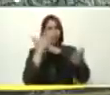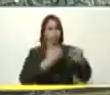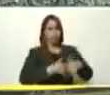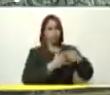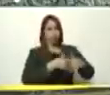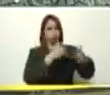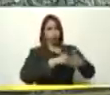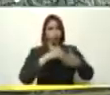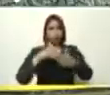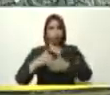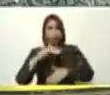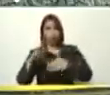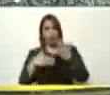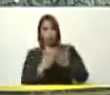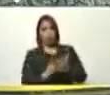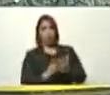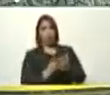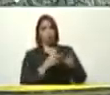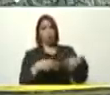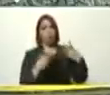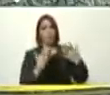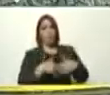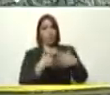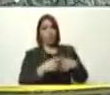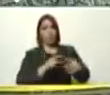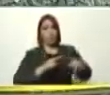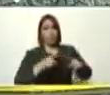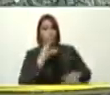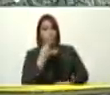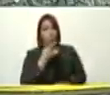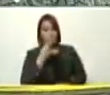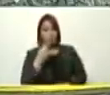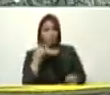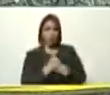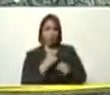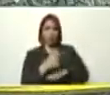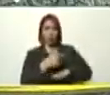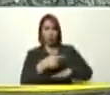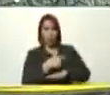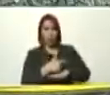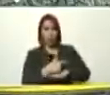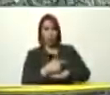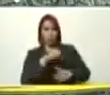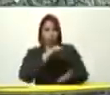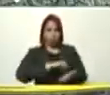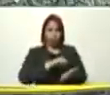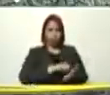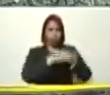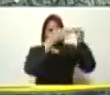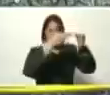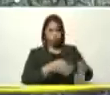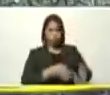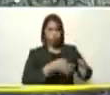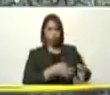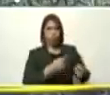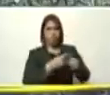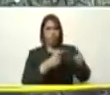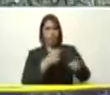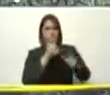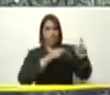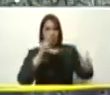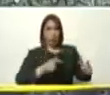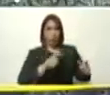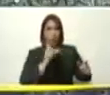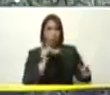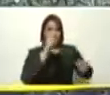electoral hacia una maquinaria de acción política y de gestión de gobierno en lo local, en lo concreto, para que esas personas que